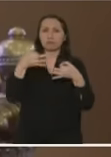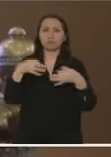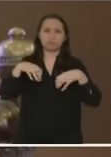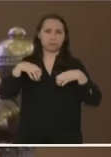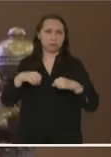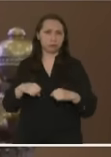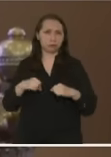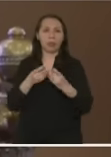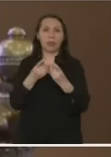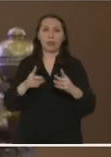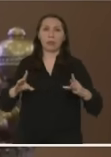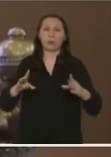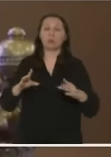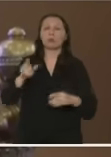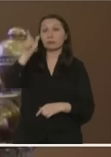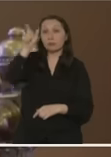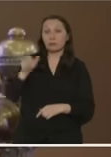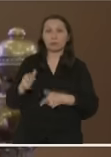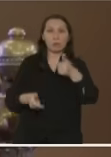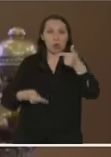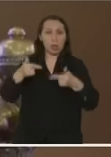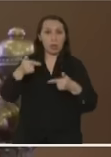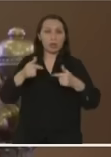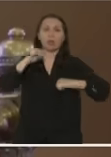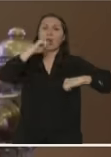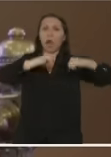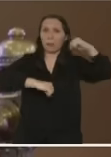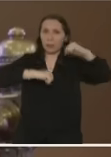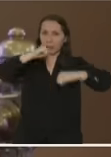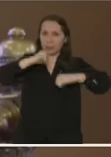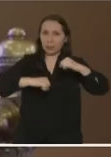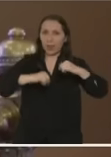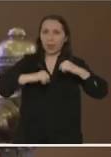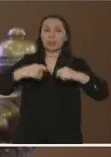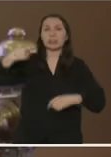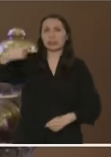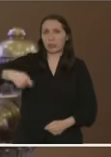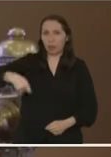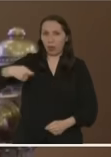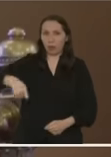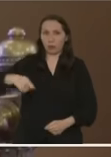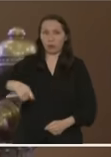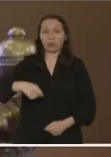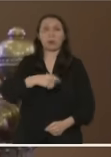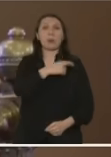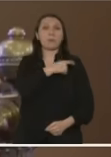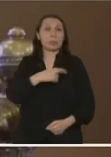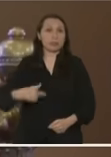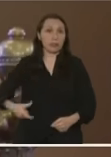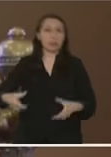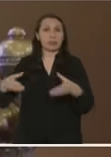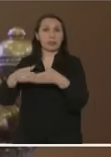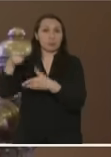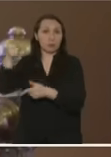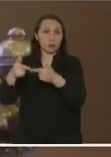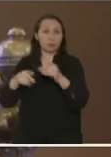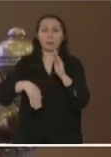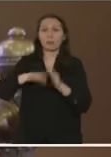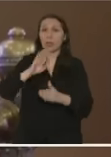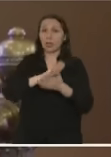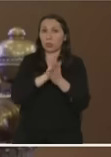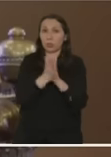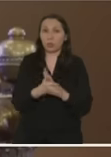consolidación. Como político, como empresario, como senador, presidente de partido y sobre